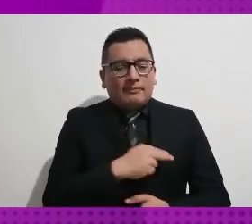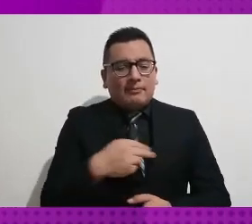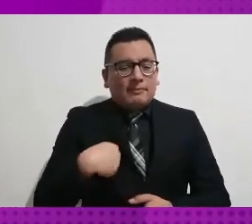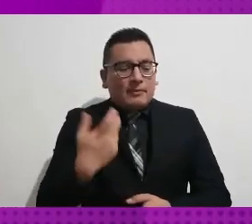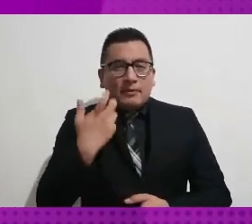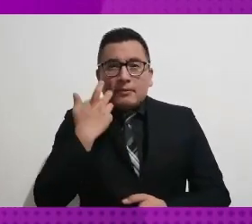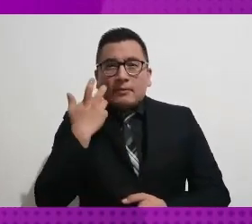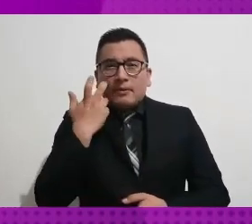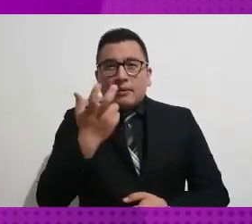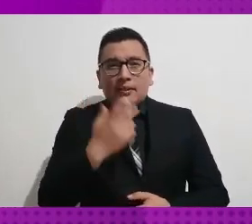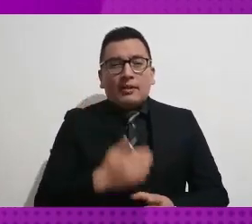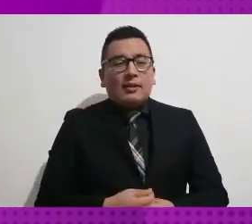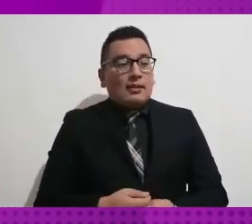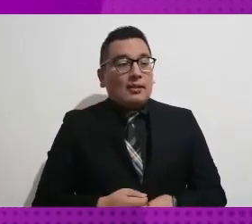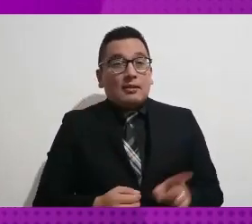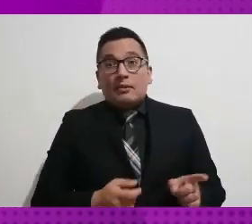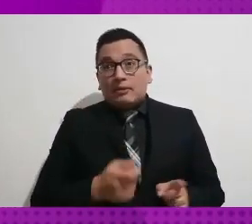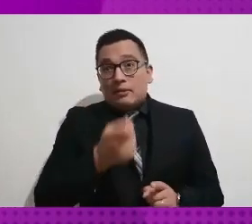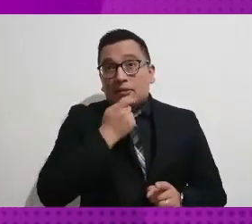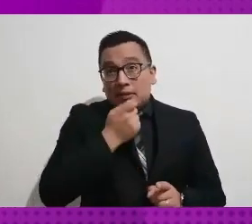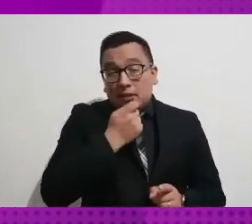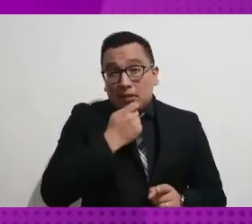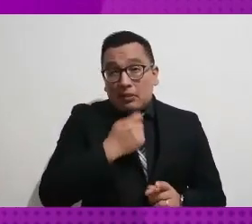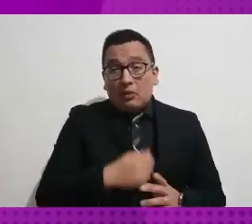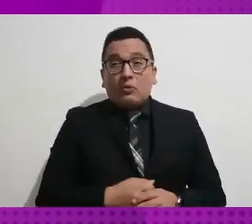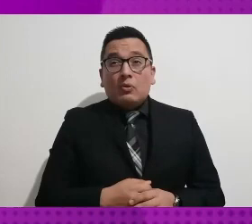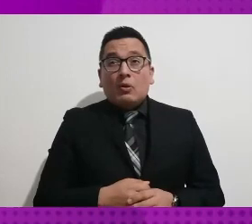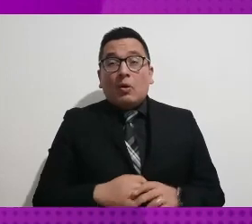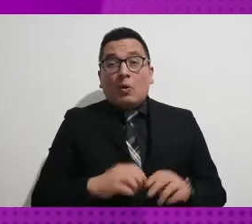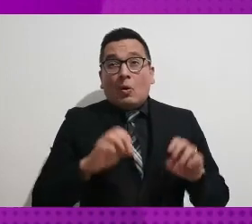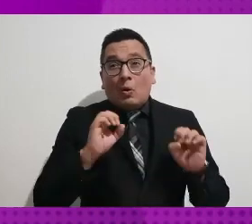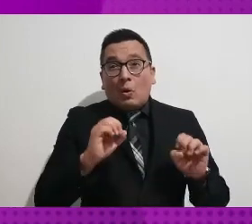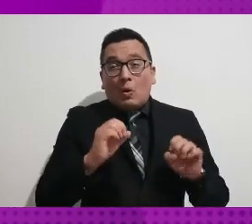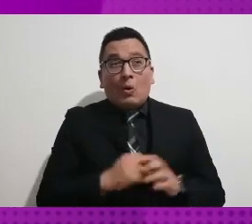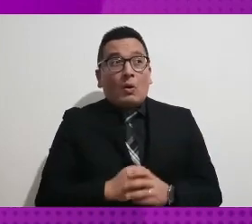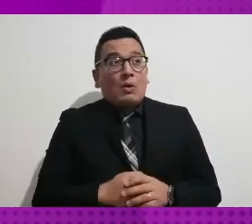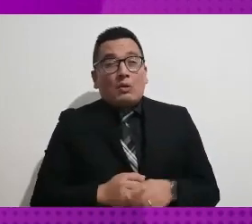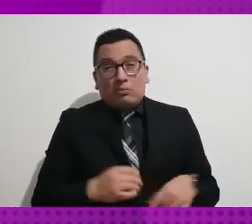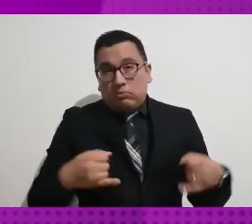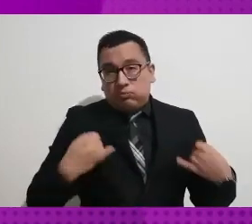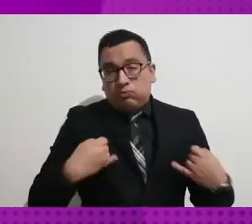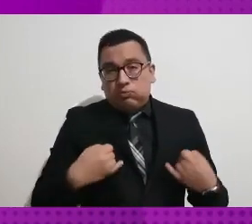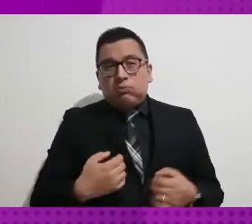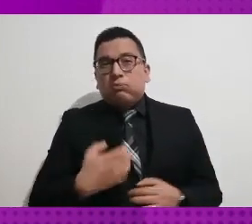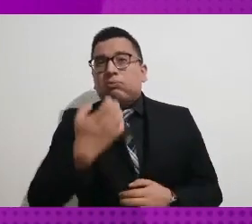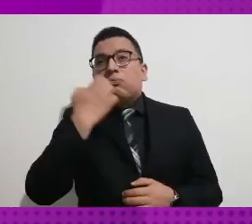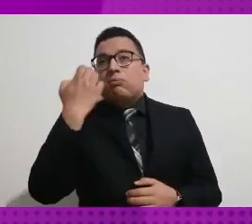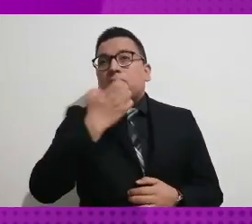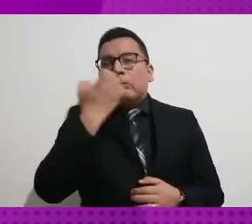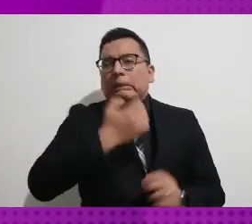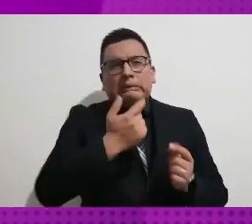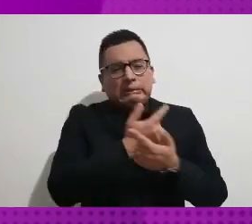persona o niño estudie en la escuela que sus padres eligen. ¿sí? Entonces,